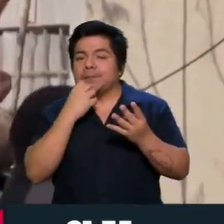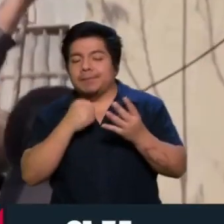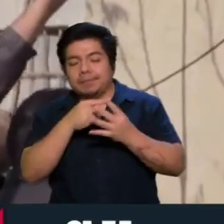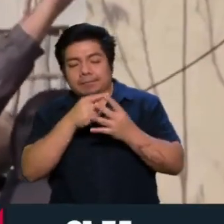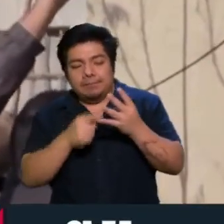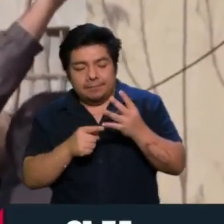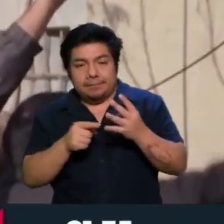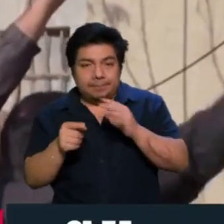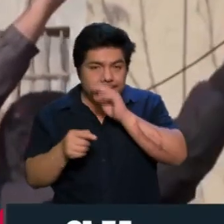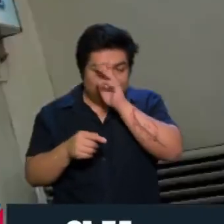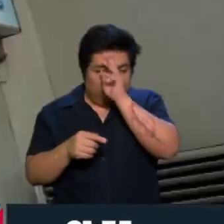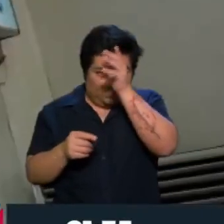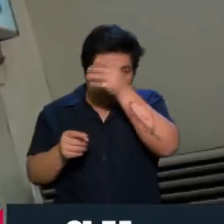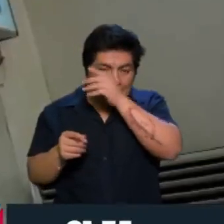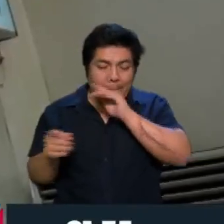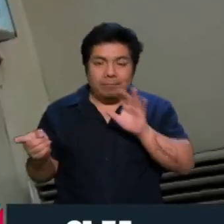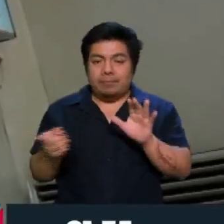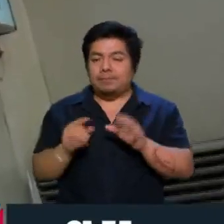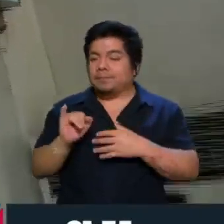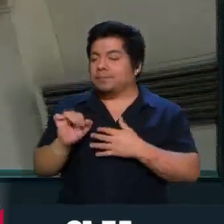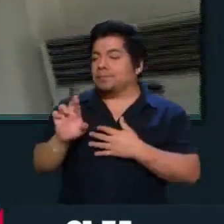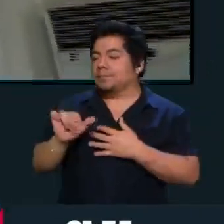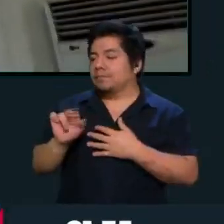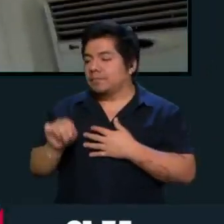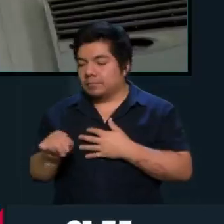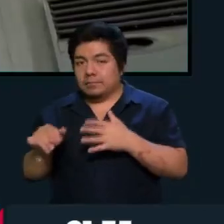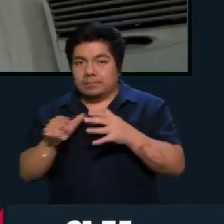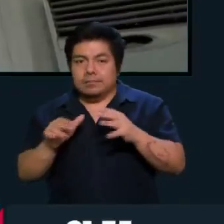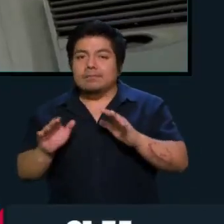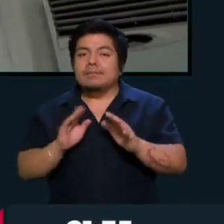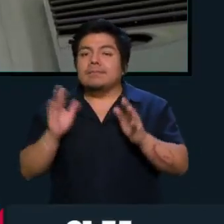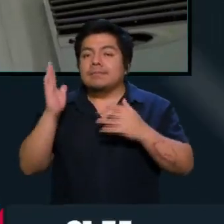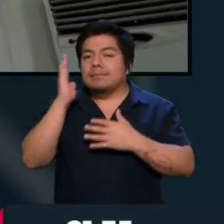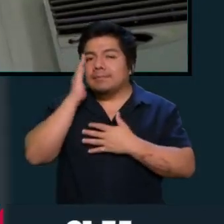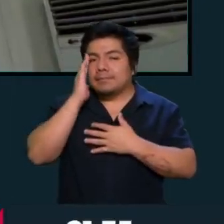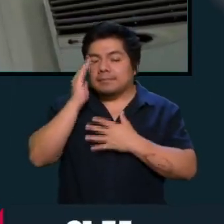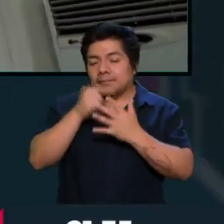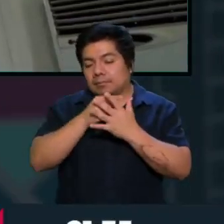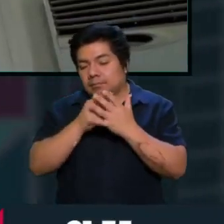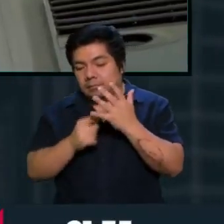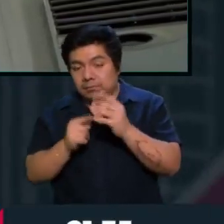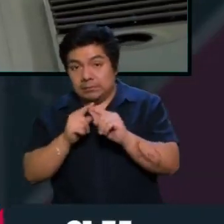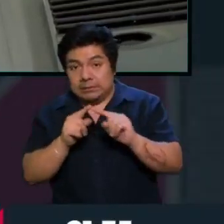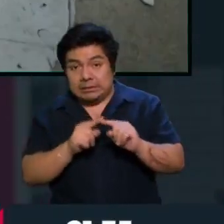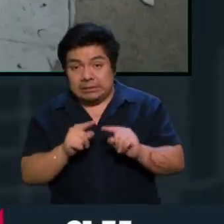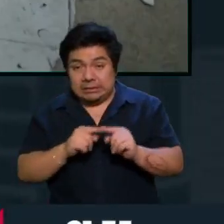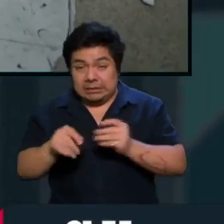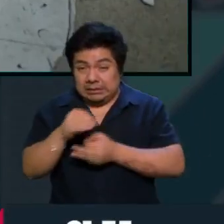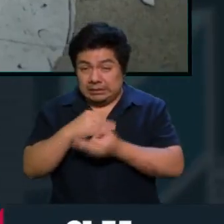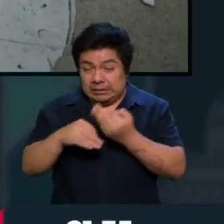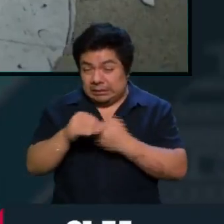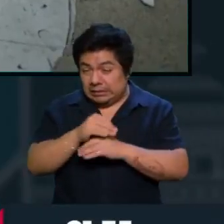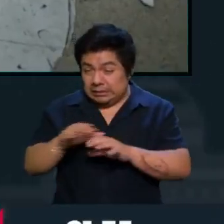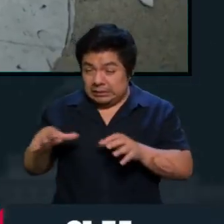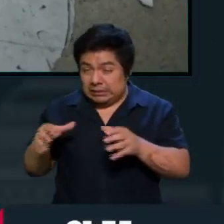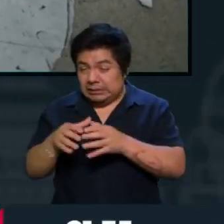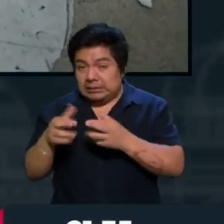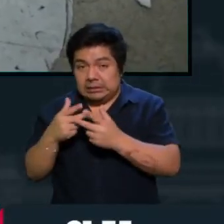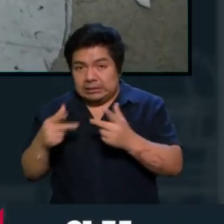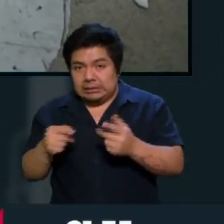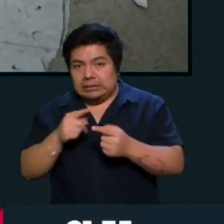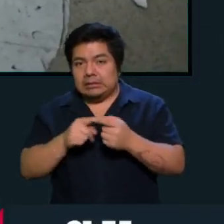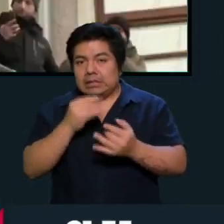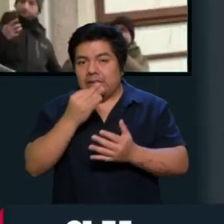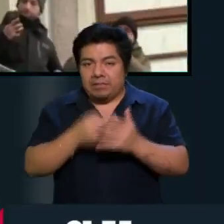lado, tenemos a un Irán, pues, que como líder del eje de la resistencia, ven cómo le han desplumado a cada uno de los miembros del eje de la resistencia, con excepción de